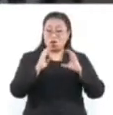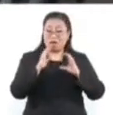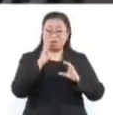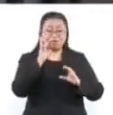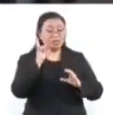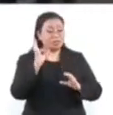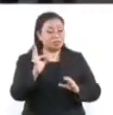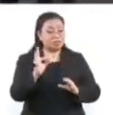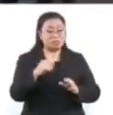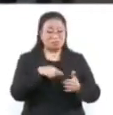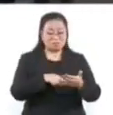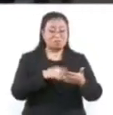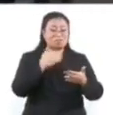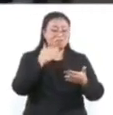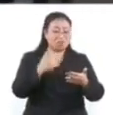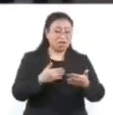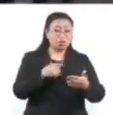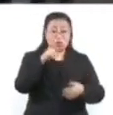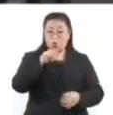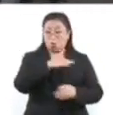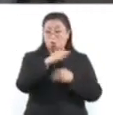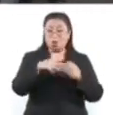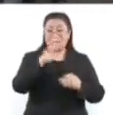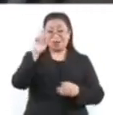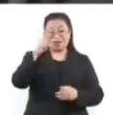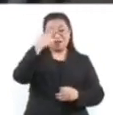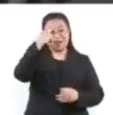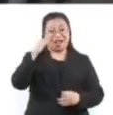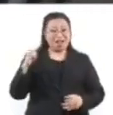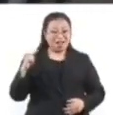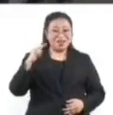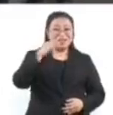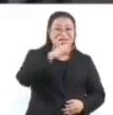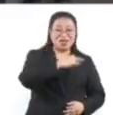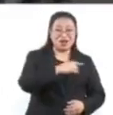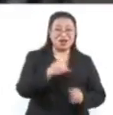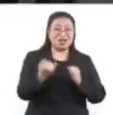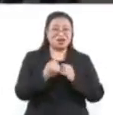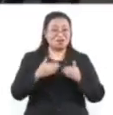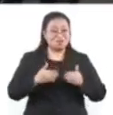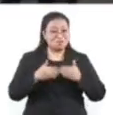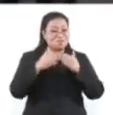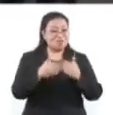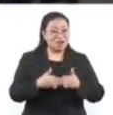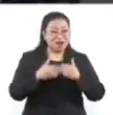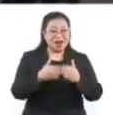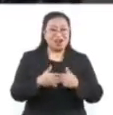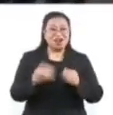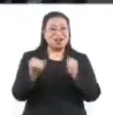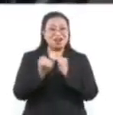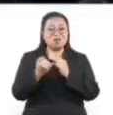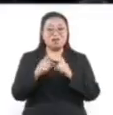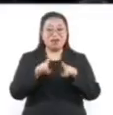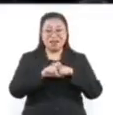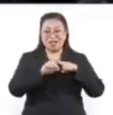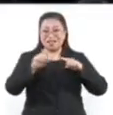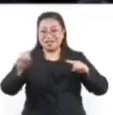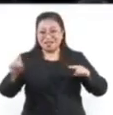bien hecho. Todos recordamos sus aviones, sus transatlánticos, sus